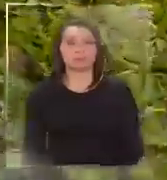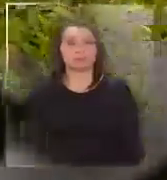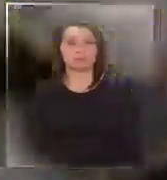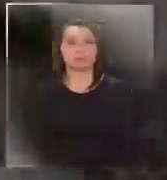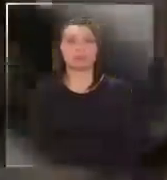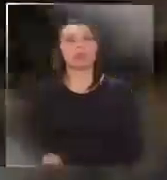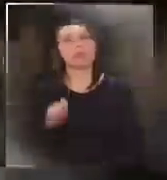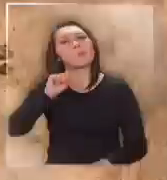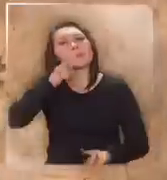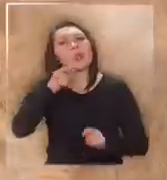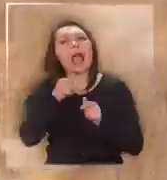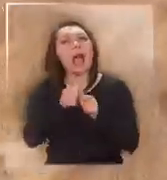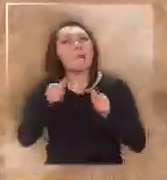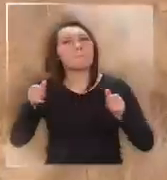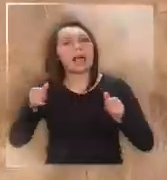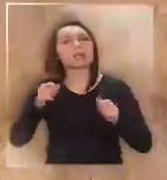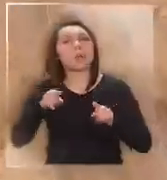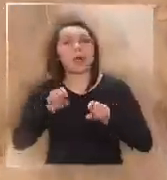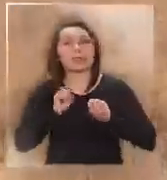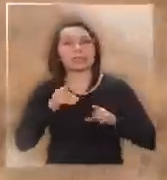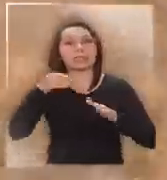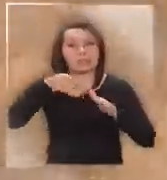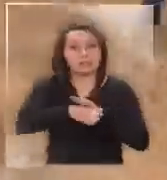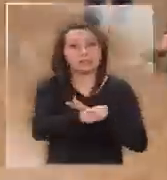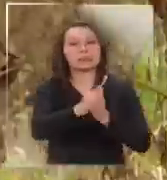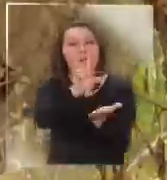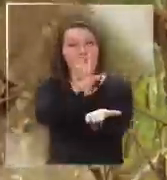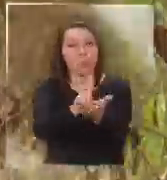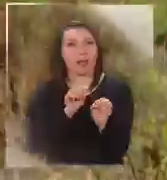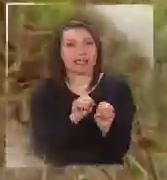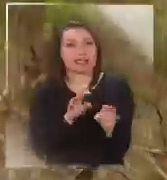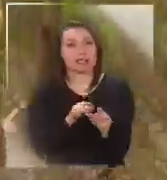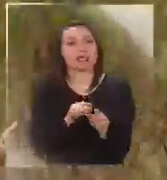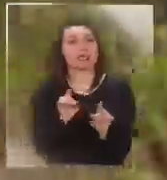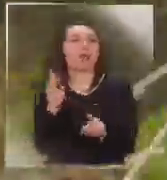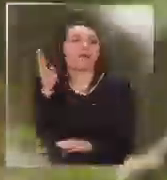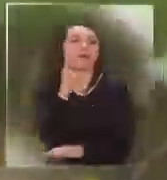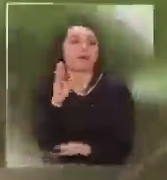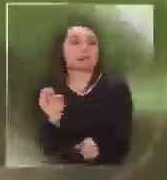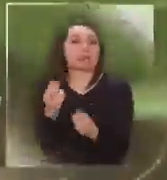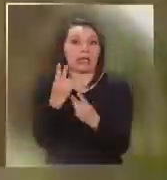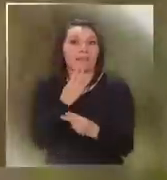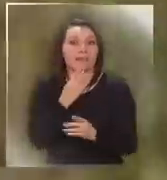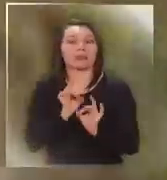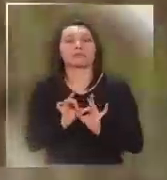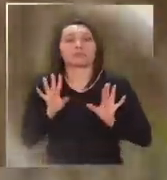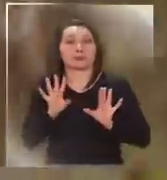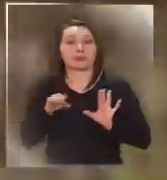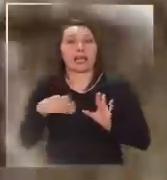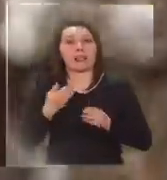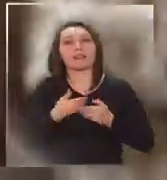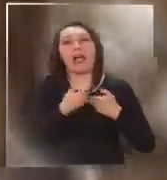La campaña es una instrucción en terreno, con el propósito de enseñarles técnicas básicas de sobrevivencia.